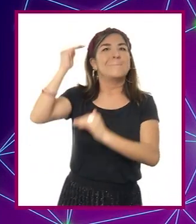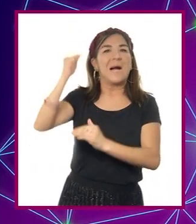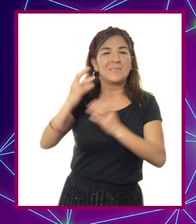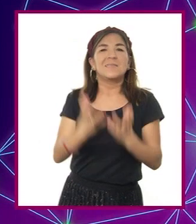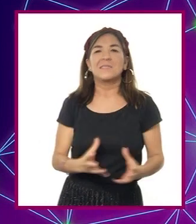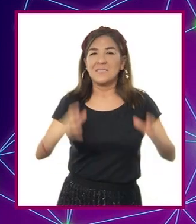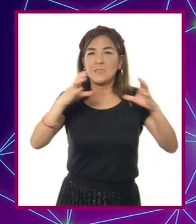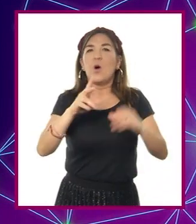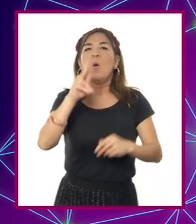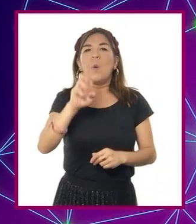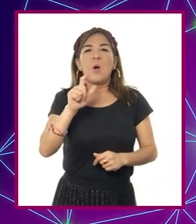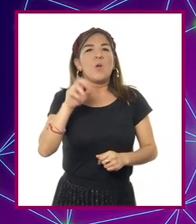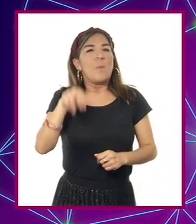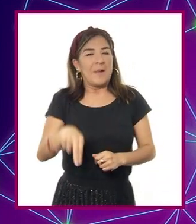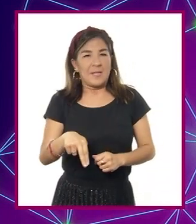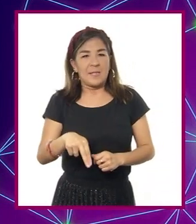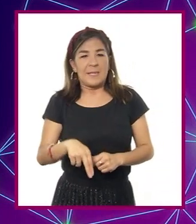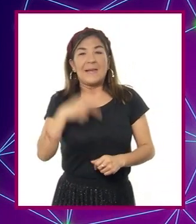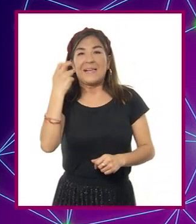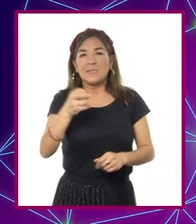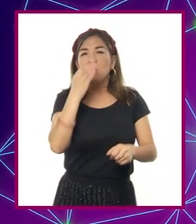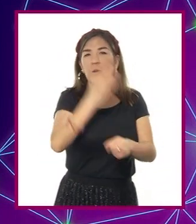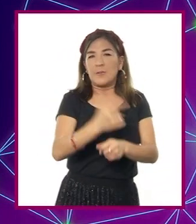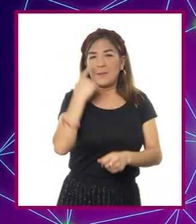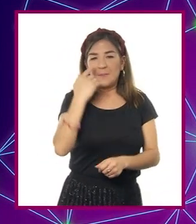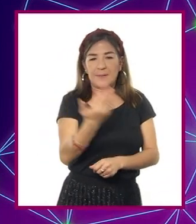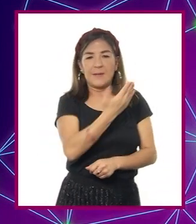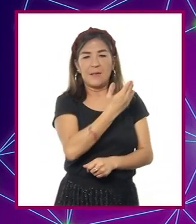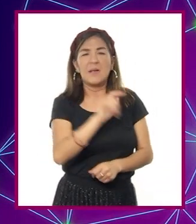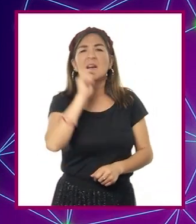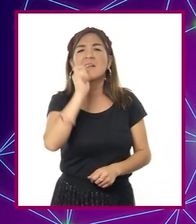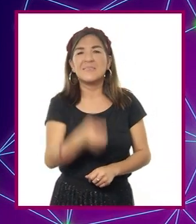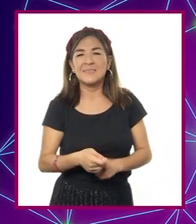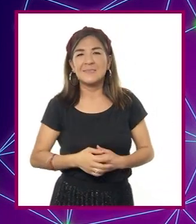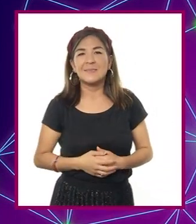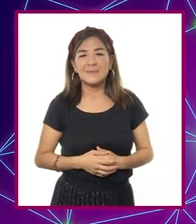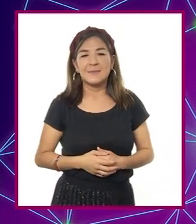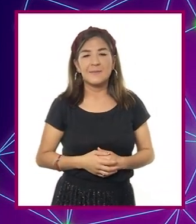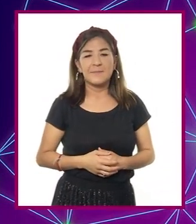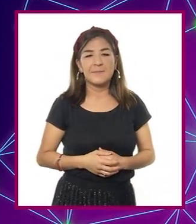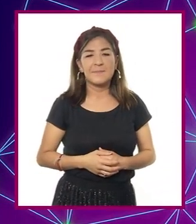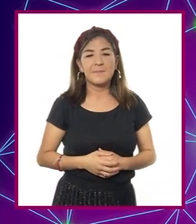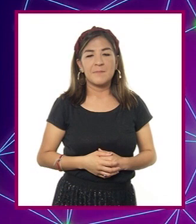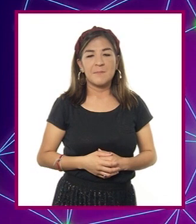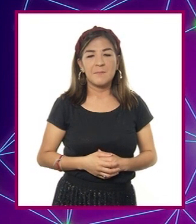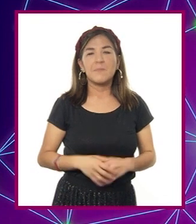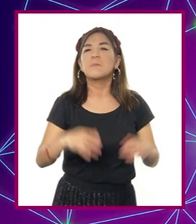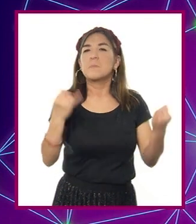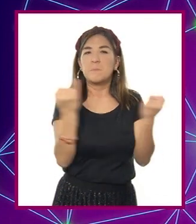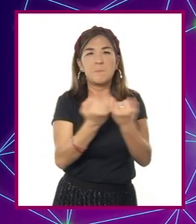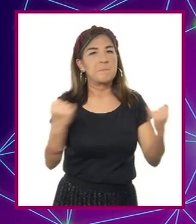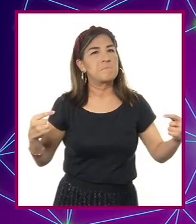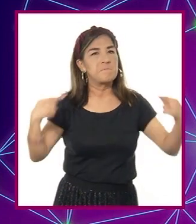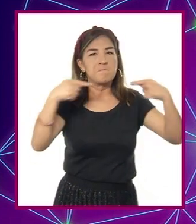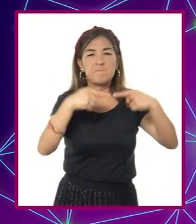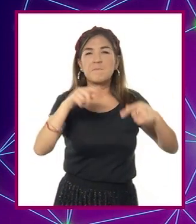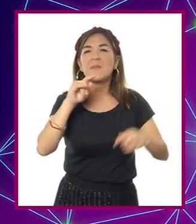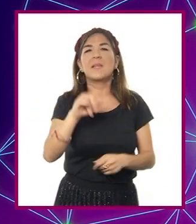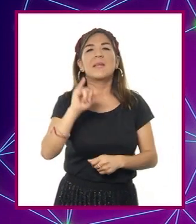volumen, por lo que dicha gráfica corresponde a una situación de proporcionalidad